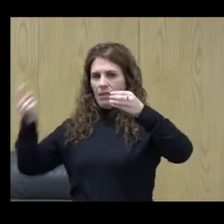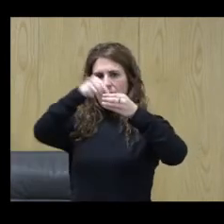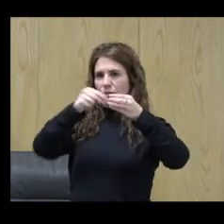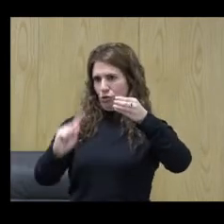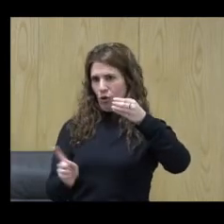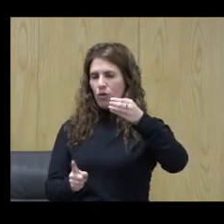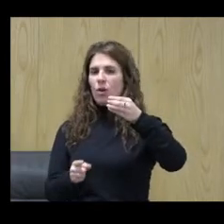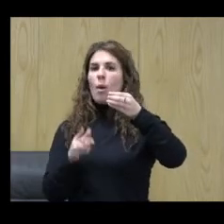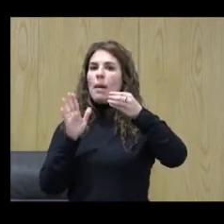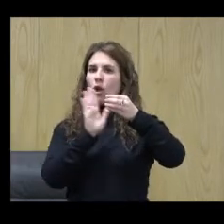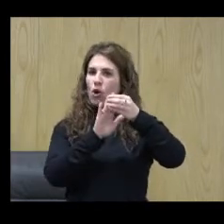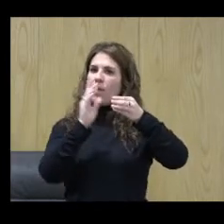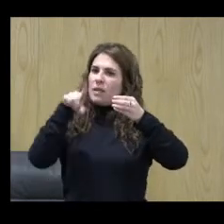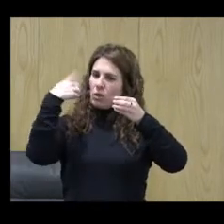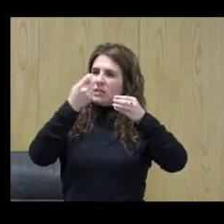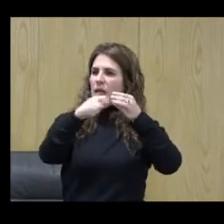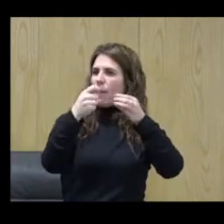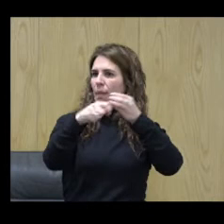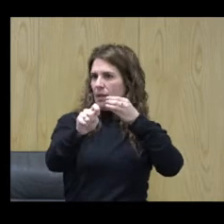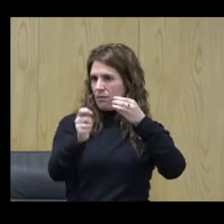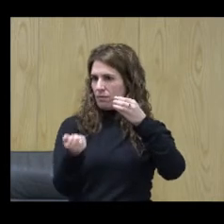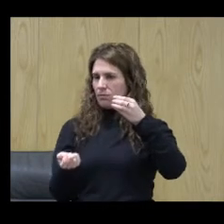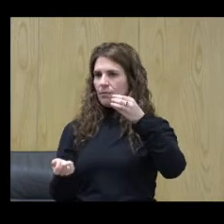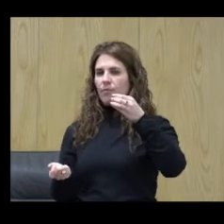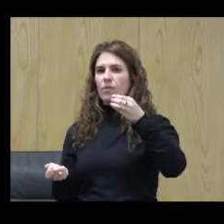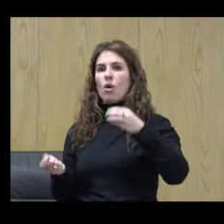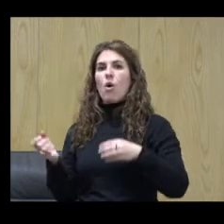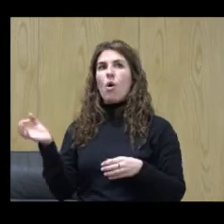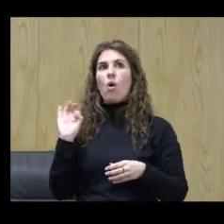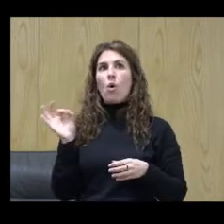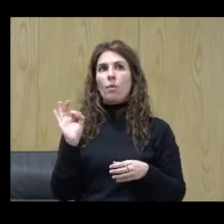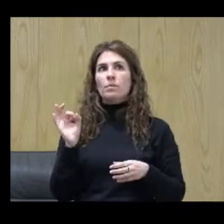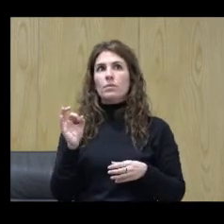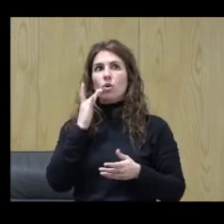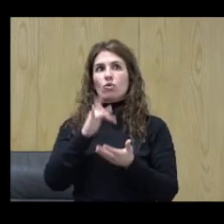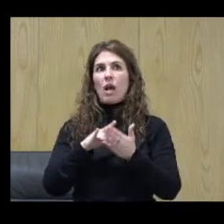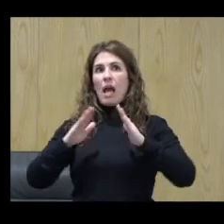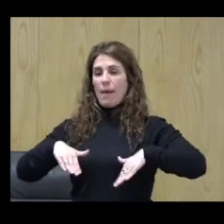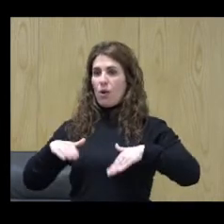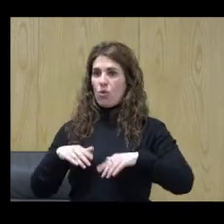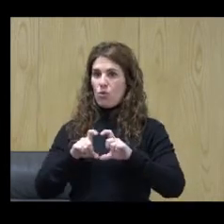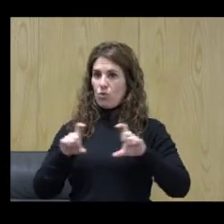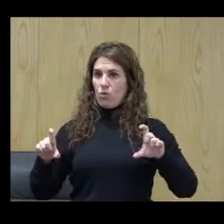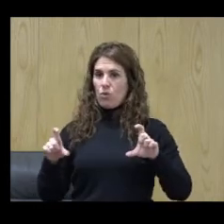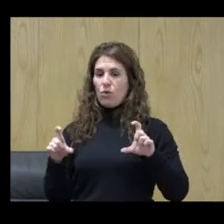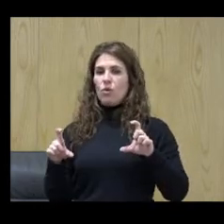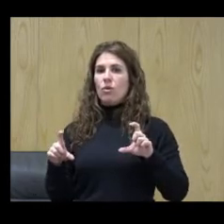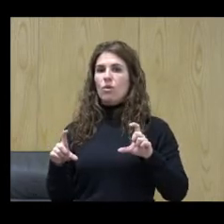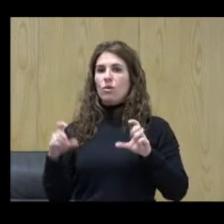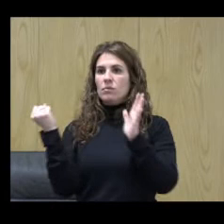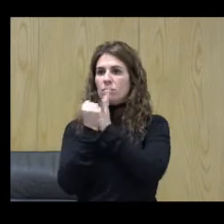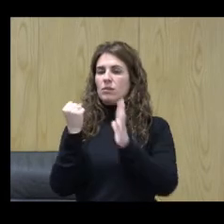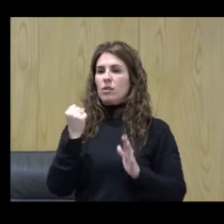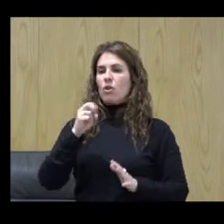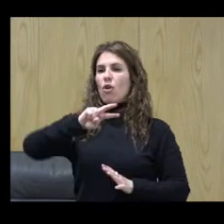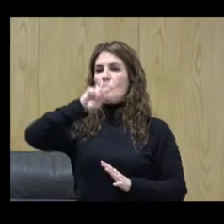ya industrializado se vende en el supermercado. O tenéis una S en la vaca de abajo, que implica pues el símbolo del dólar, que yo